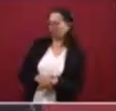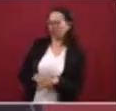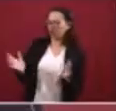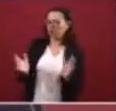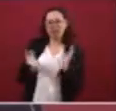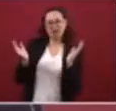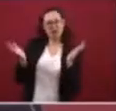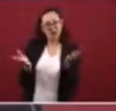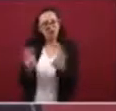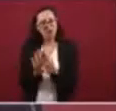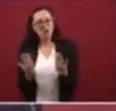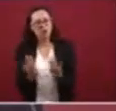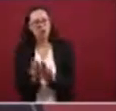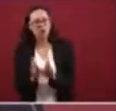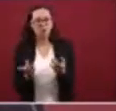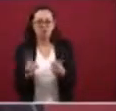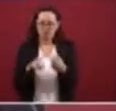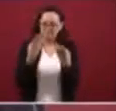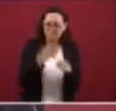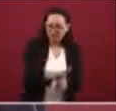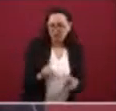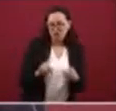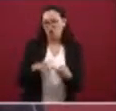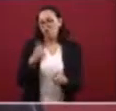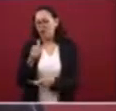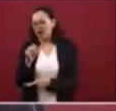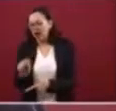servicios como el gas,